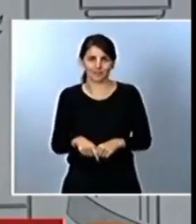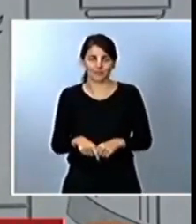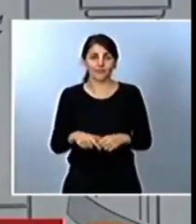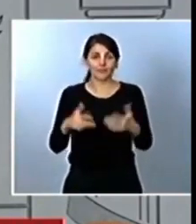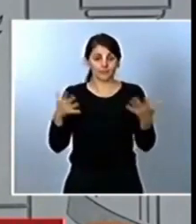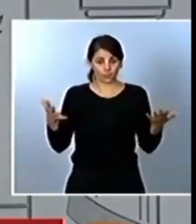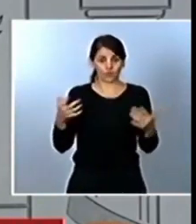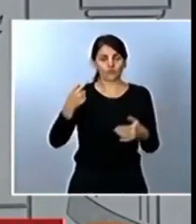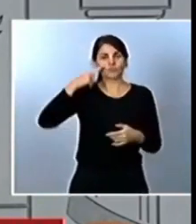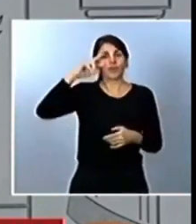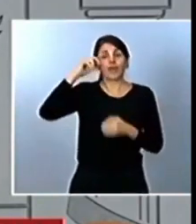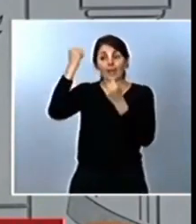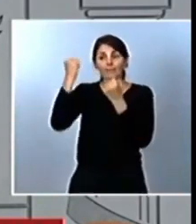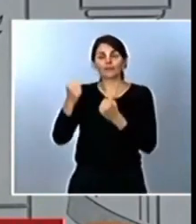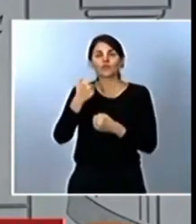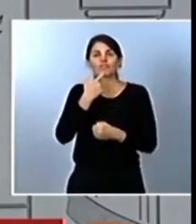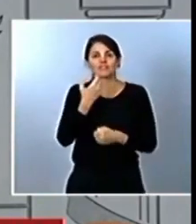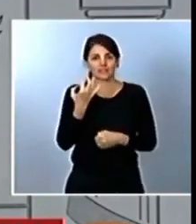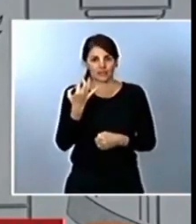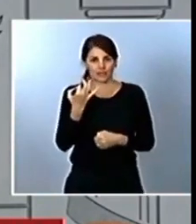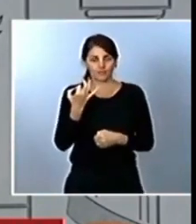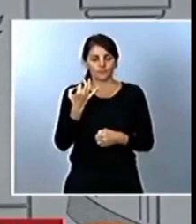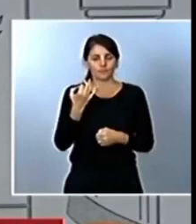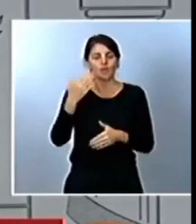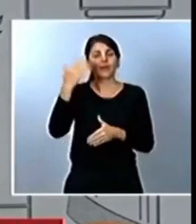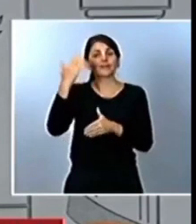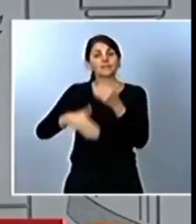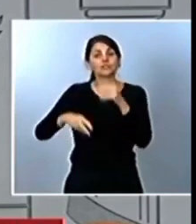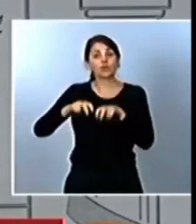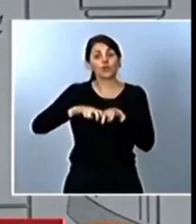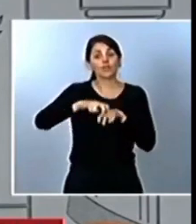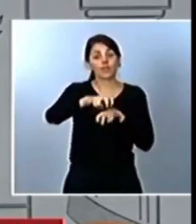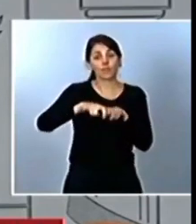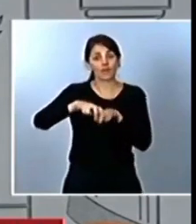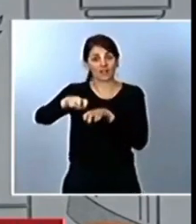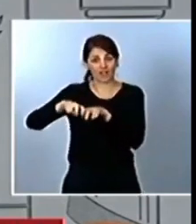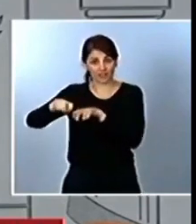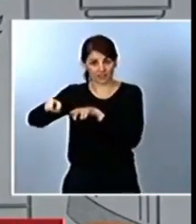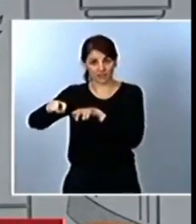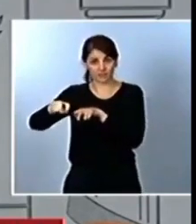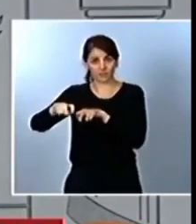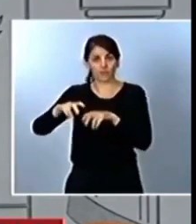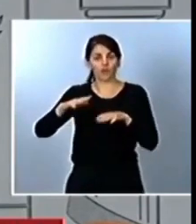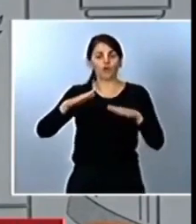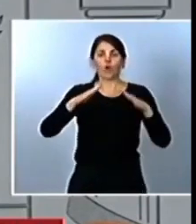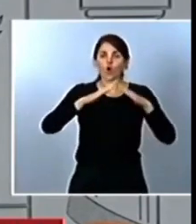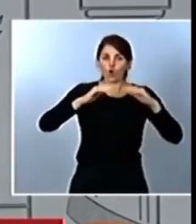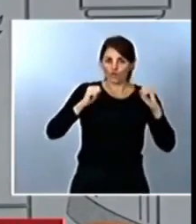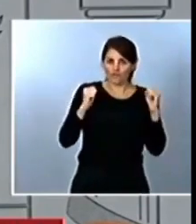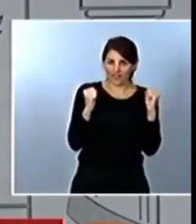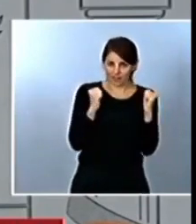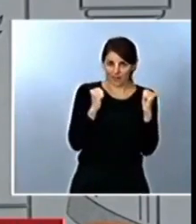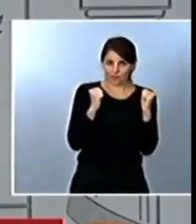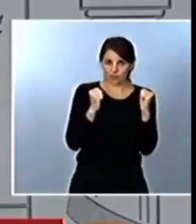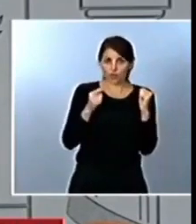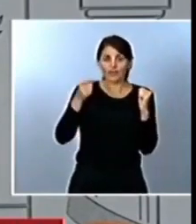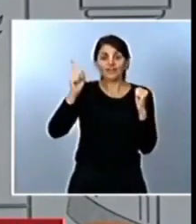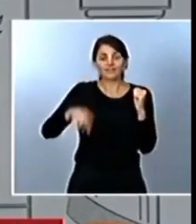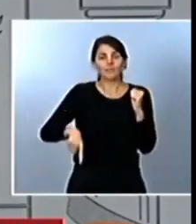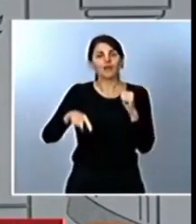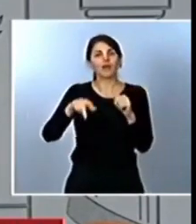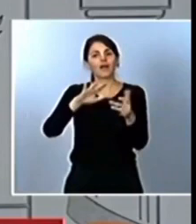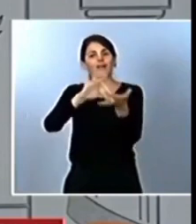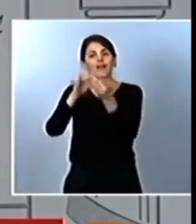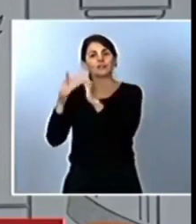la restricción de la movilidad y también la reducción de las relaciones sociales, es fundamental,